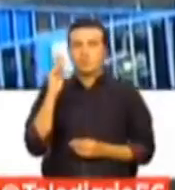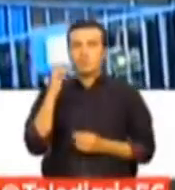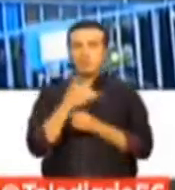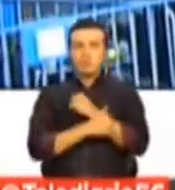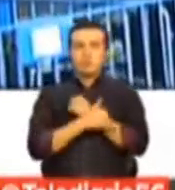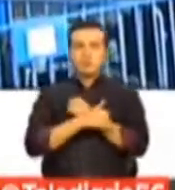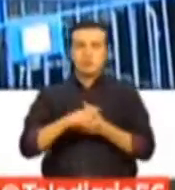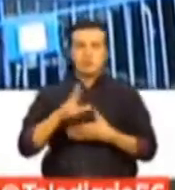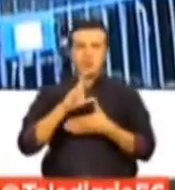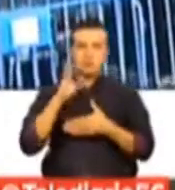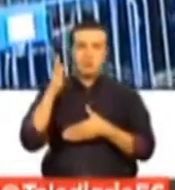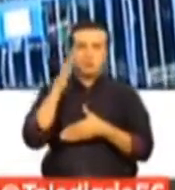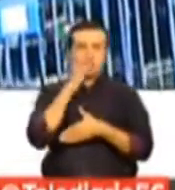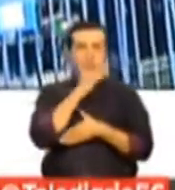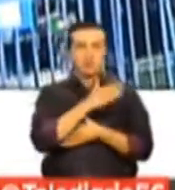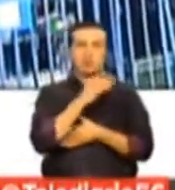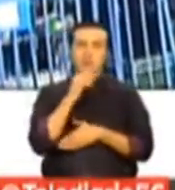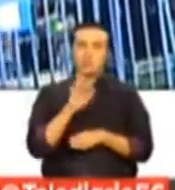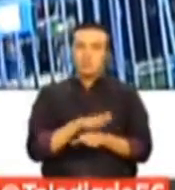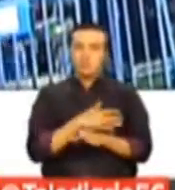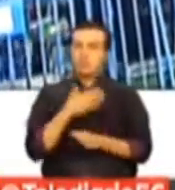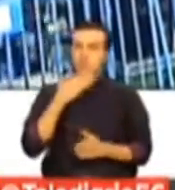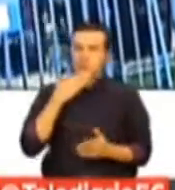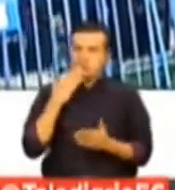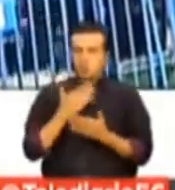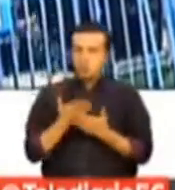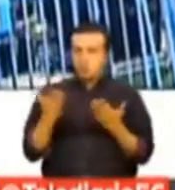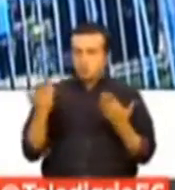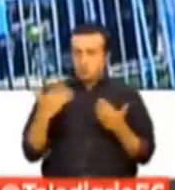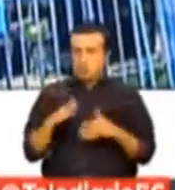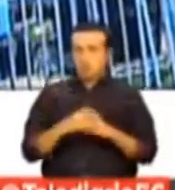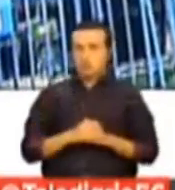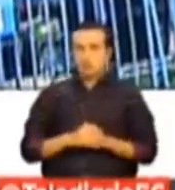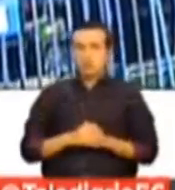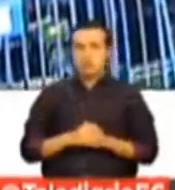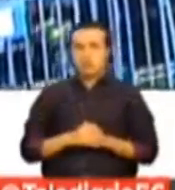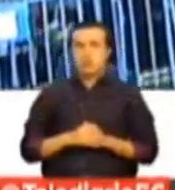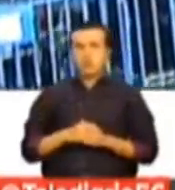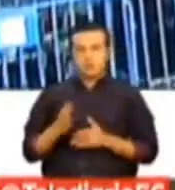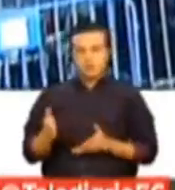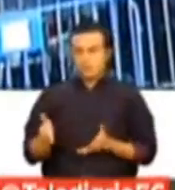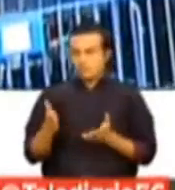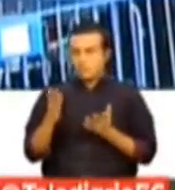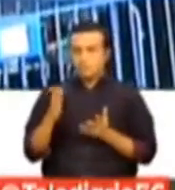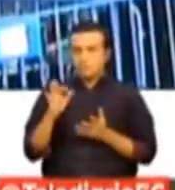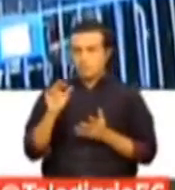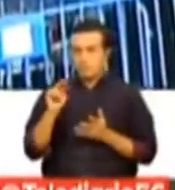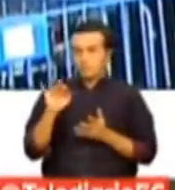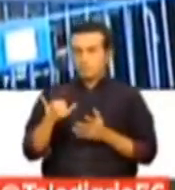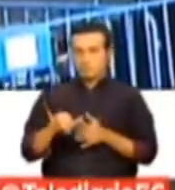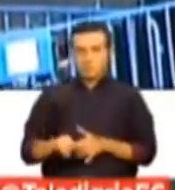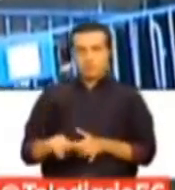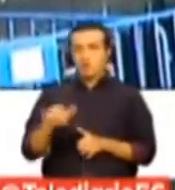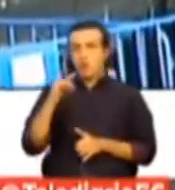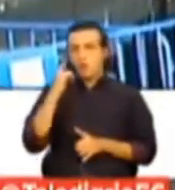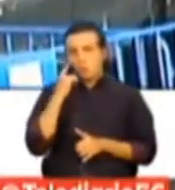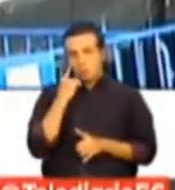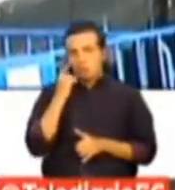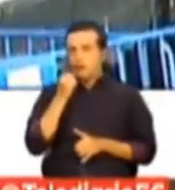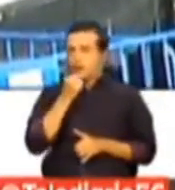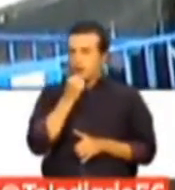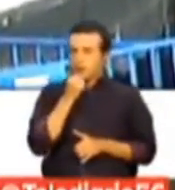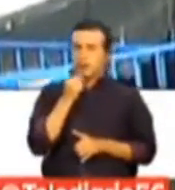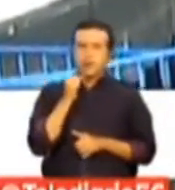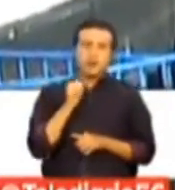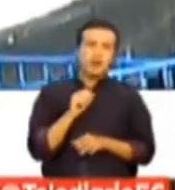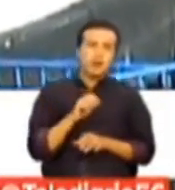muchos países de Latinoamérica con nuestra música. Gracias, Tano, te vamos a dejar para que vayas a dejar a punto